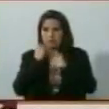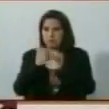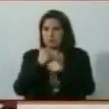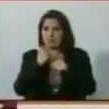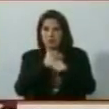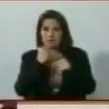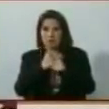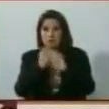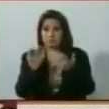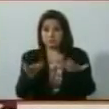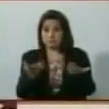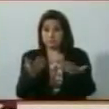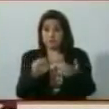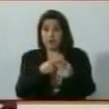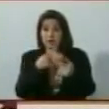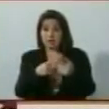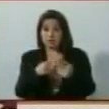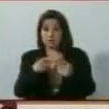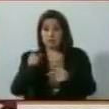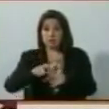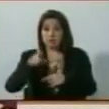El comandante Chávez aquí, él lo dice ahí,